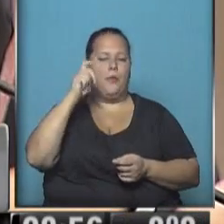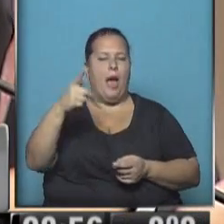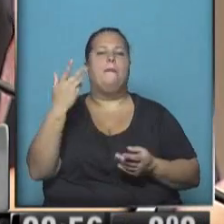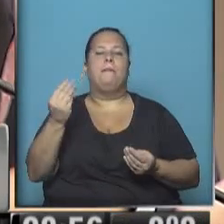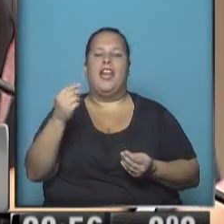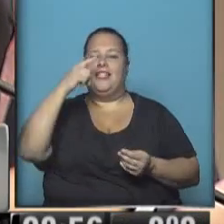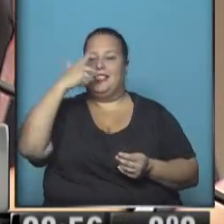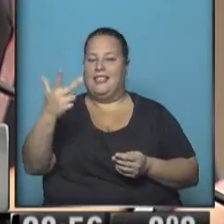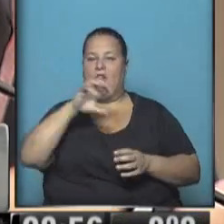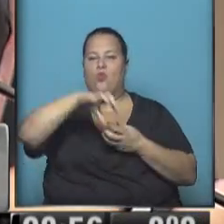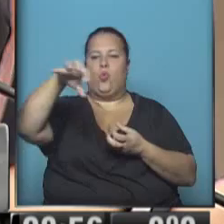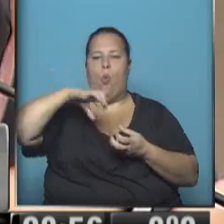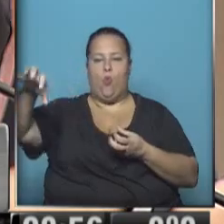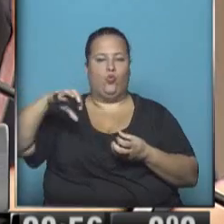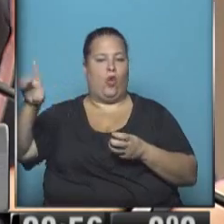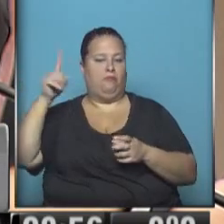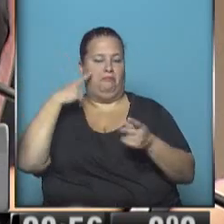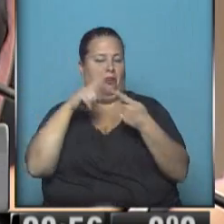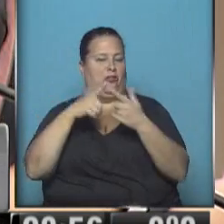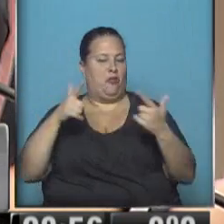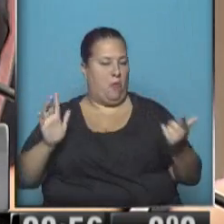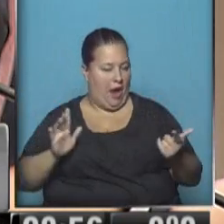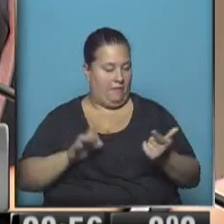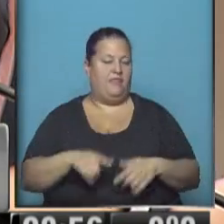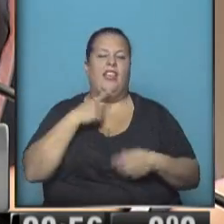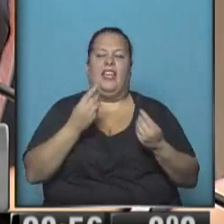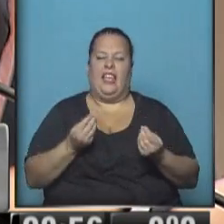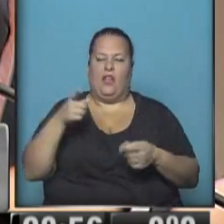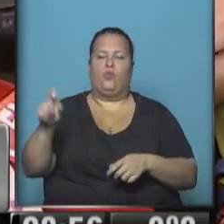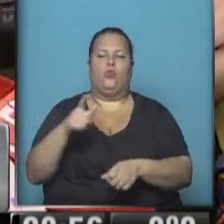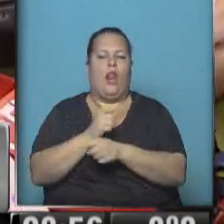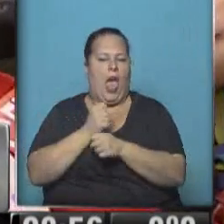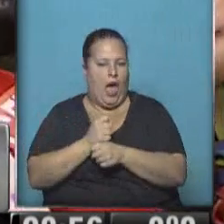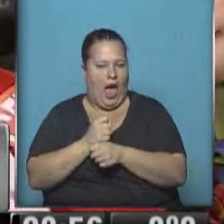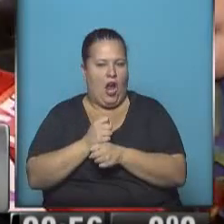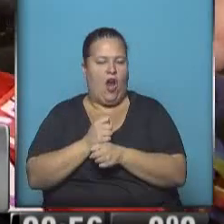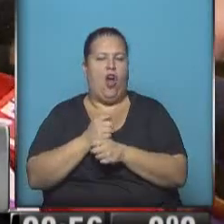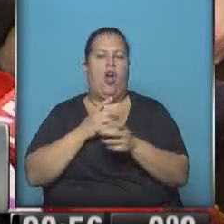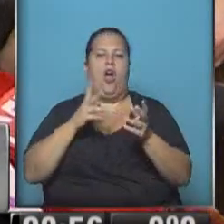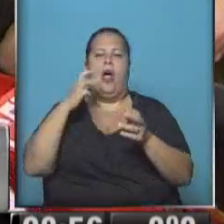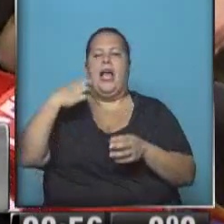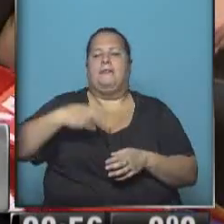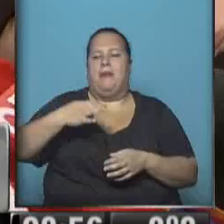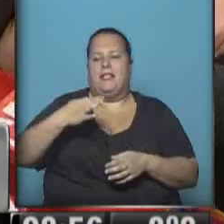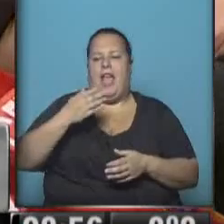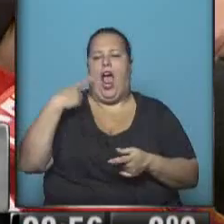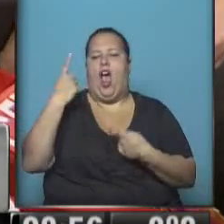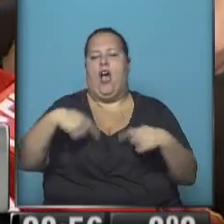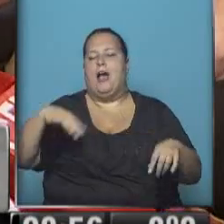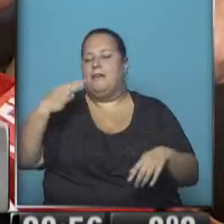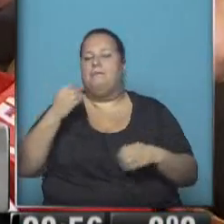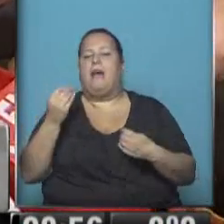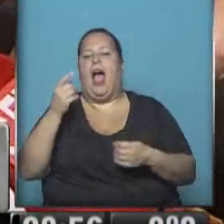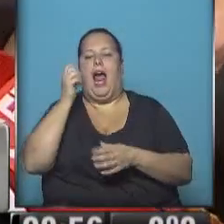través de sus 73 sucursales ellos no tomaron contacto que hacen una actividad de tratamiento vip o de oferta de productos premium